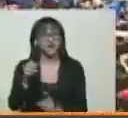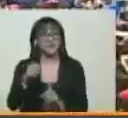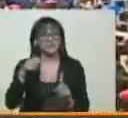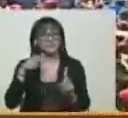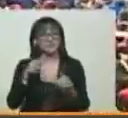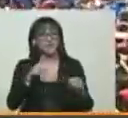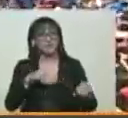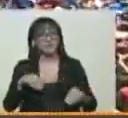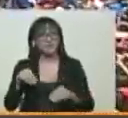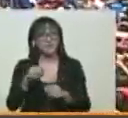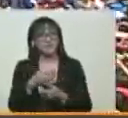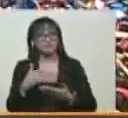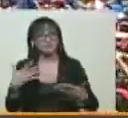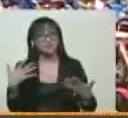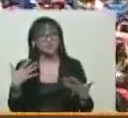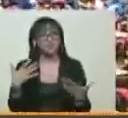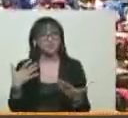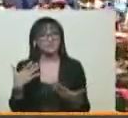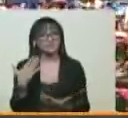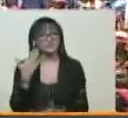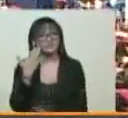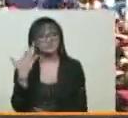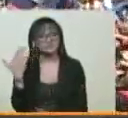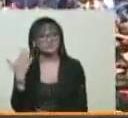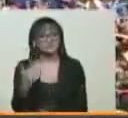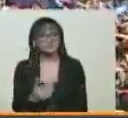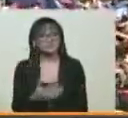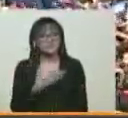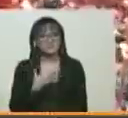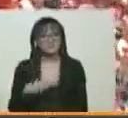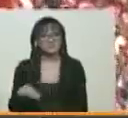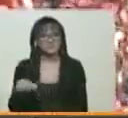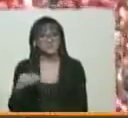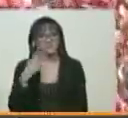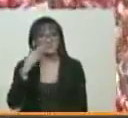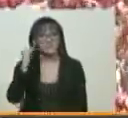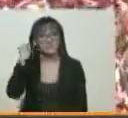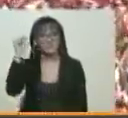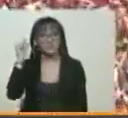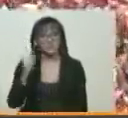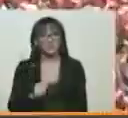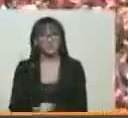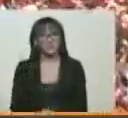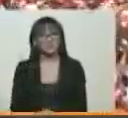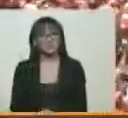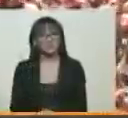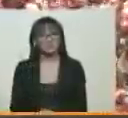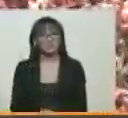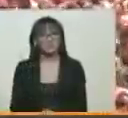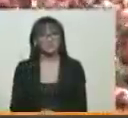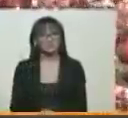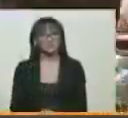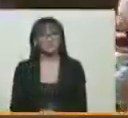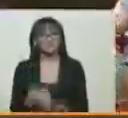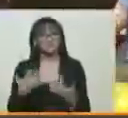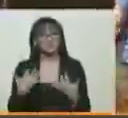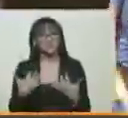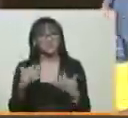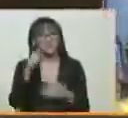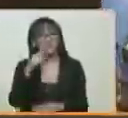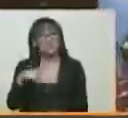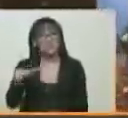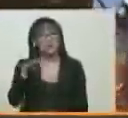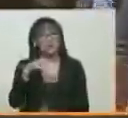tierra marica, el comandante es su candidato presidente Nicolás Maduro Moros, recibido acá por el